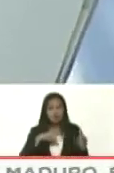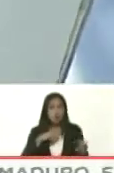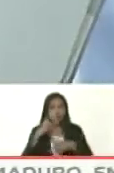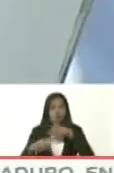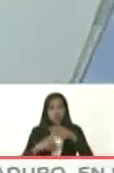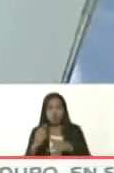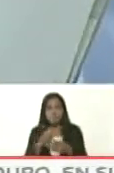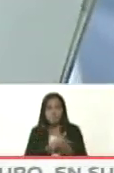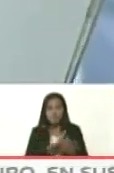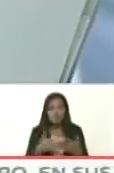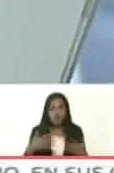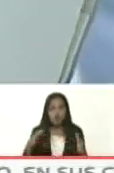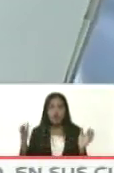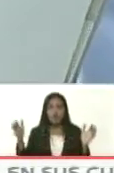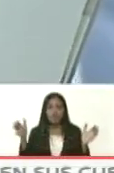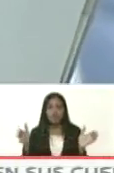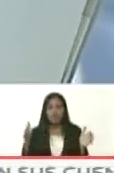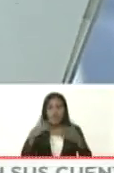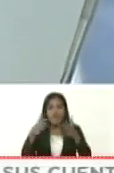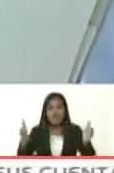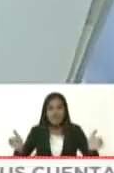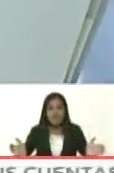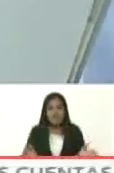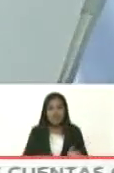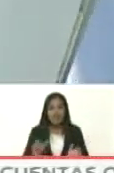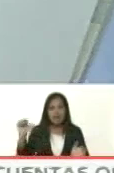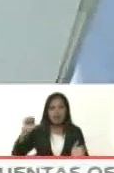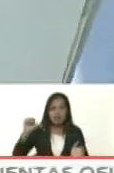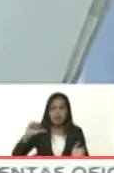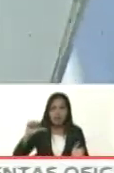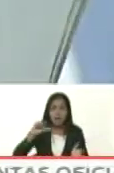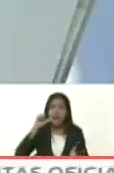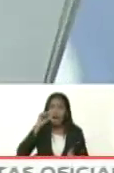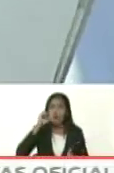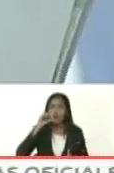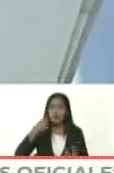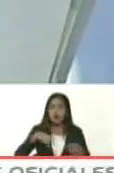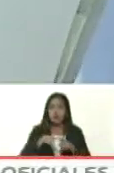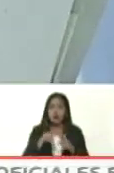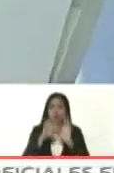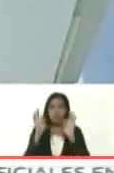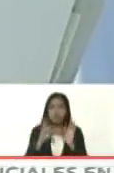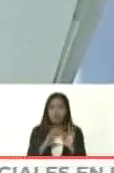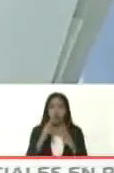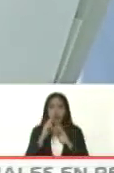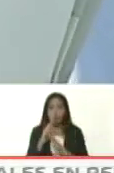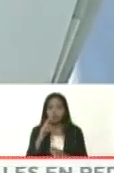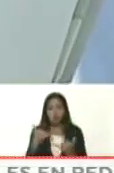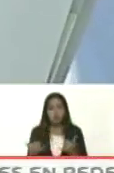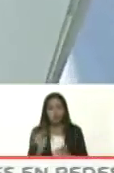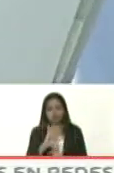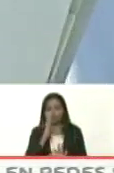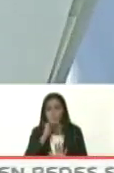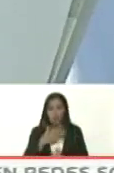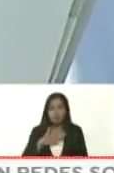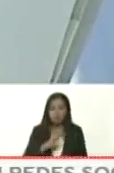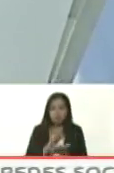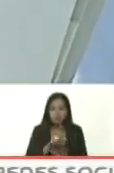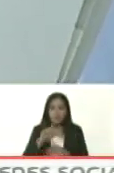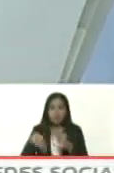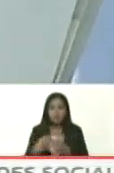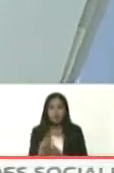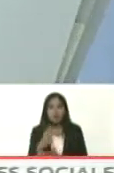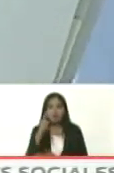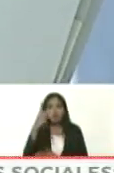¿Cuántos millones de tanques podemos producir en un plan, Tarek? Es mi pregunta. No me la respondas ahora. Me la respondes en